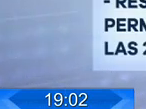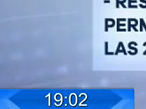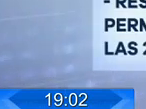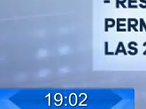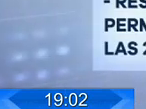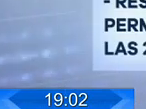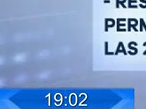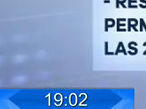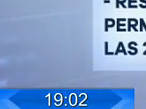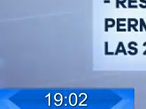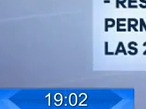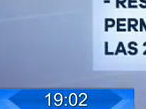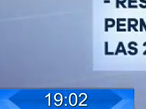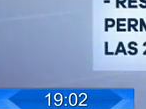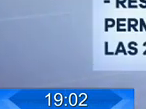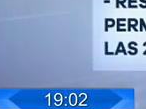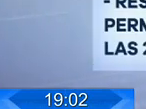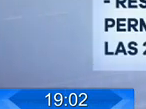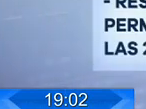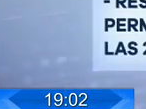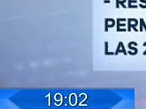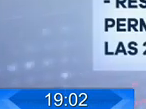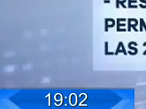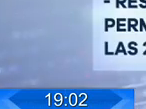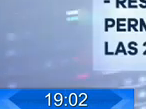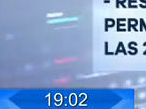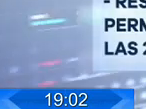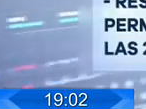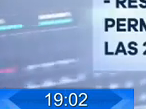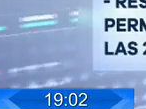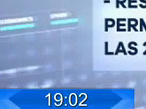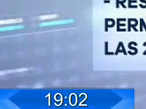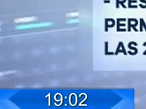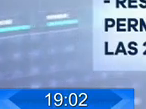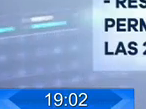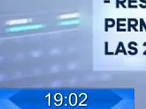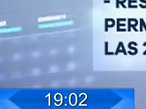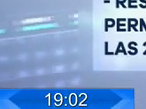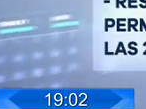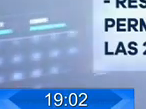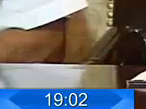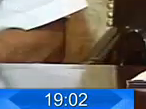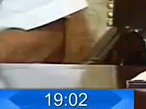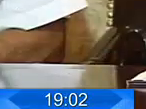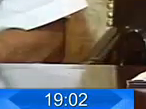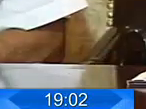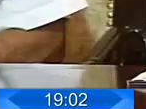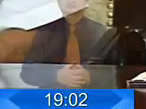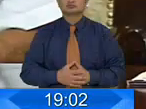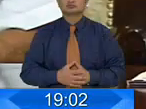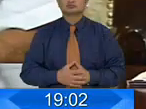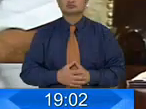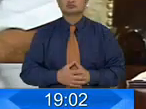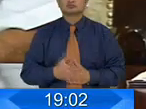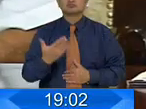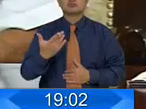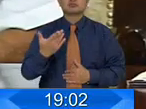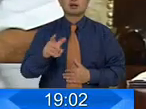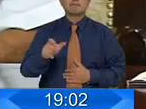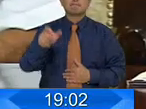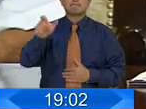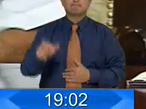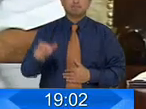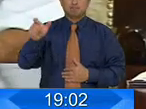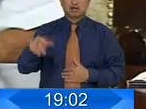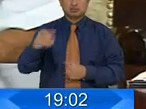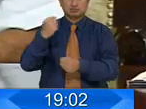restobares tienen permiso con un aforo del 50% hasta las 23 horas. Más de la mitad del personal que